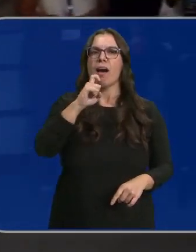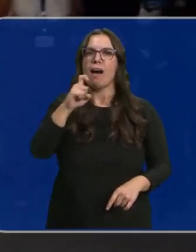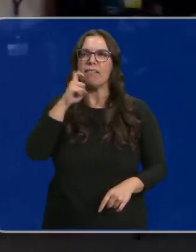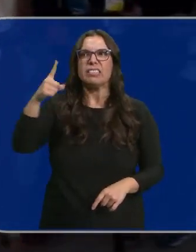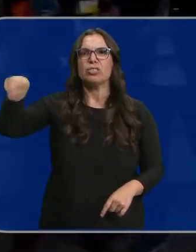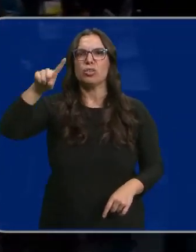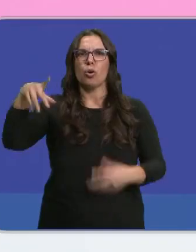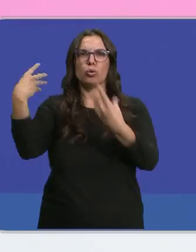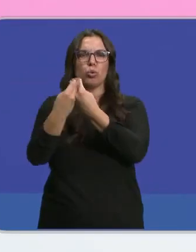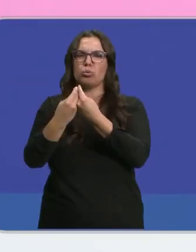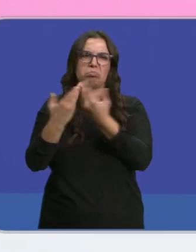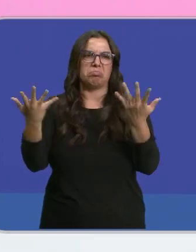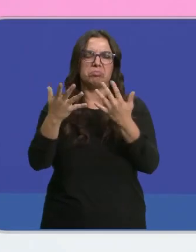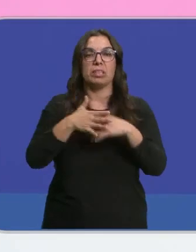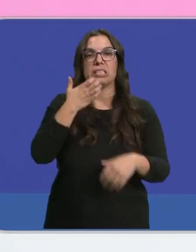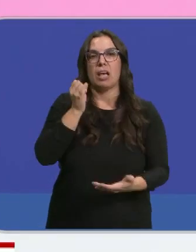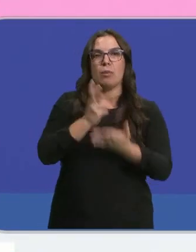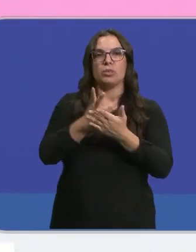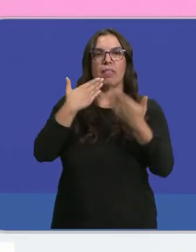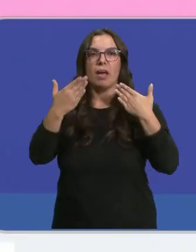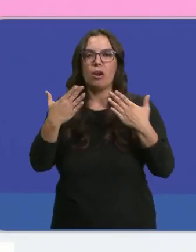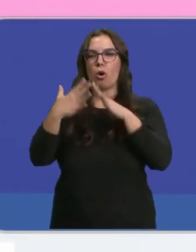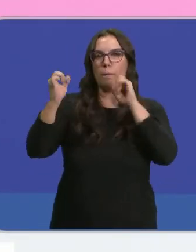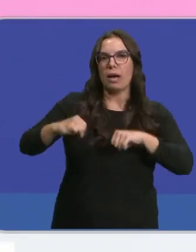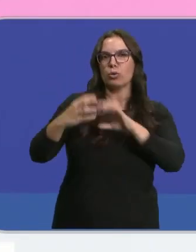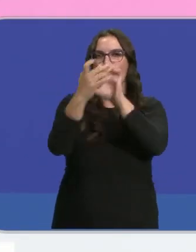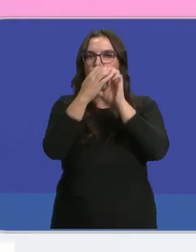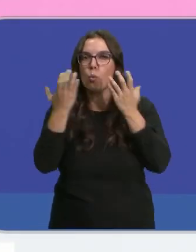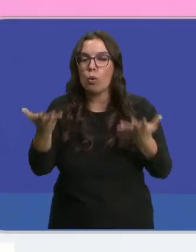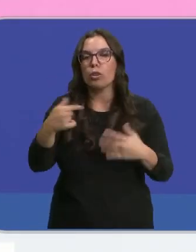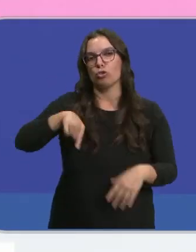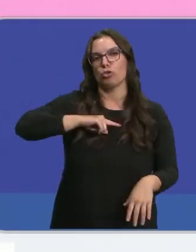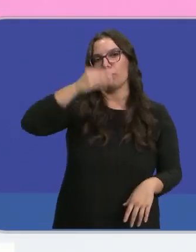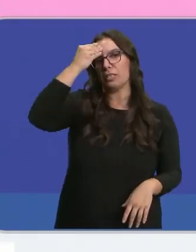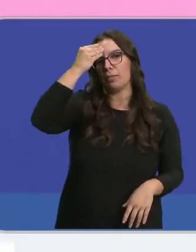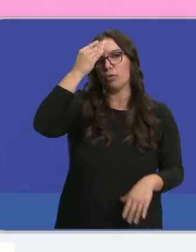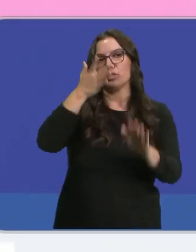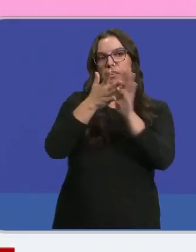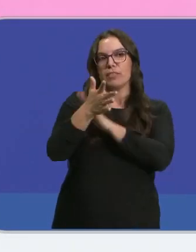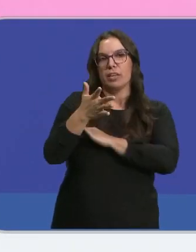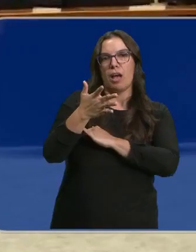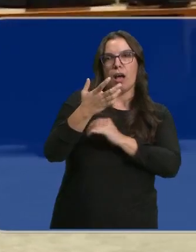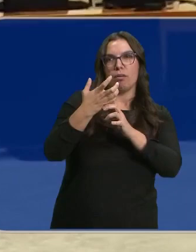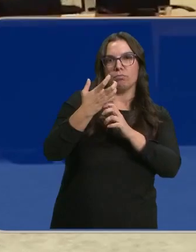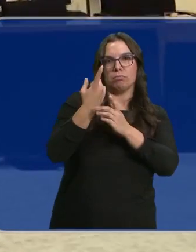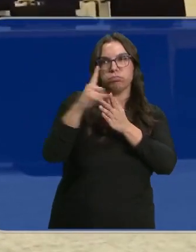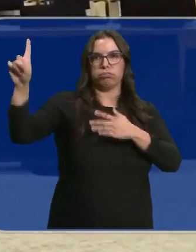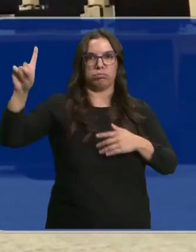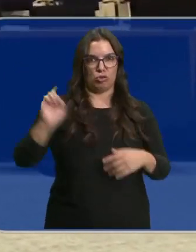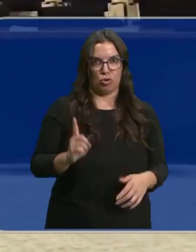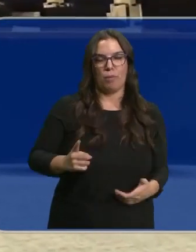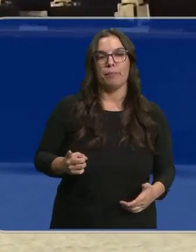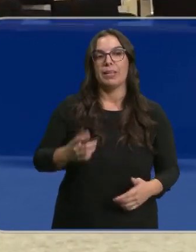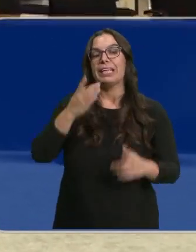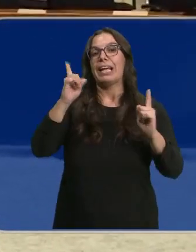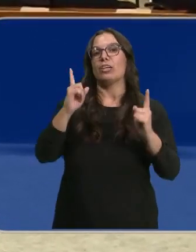de los de Puigdemont. Cuando uno apuesta por el diálogo, por el pacto y por el acuerdo, entendemos que no está en el marco de la unilateralidad. Con el debate sobre una